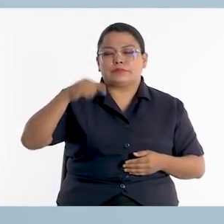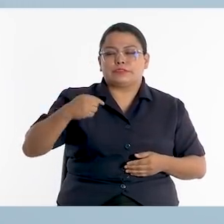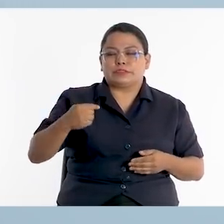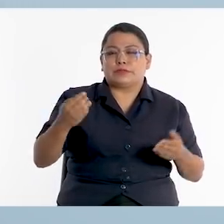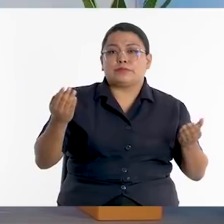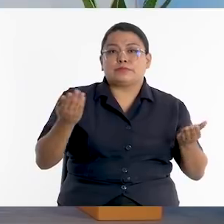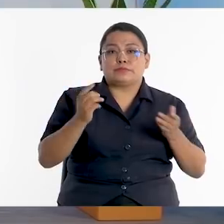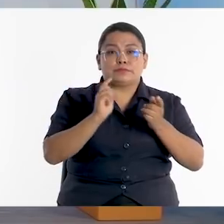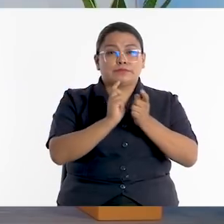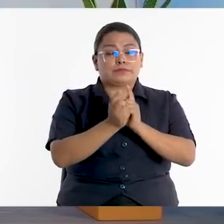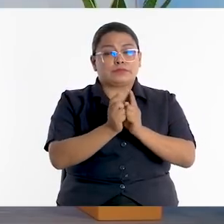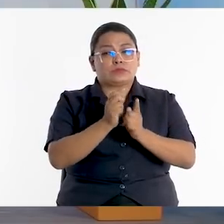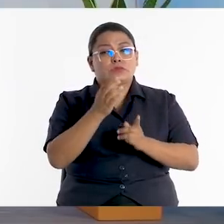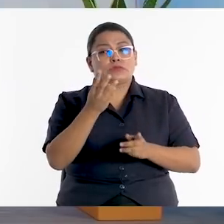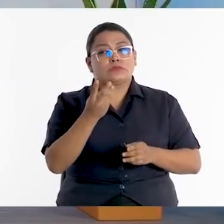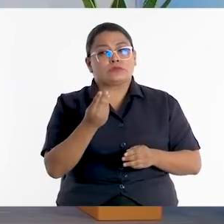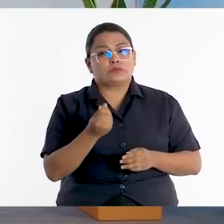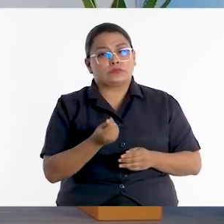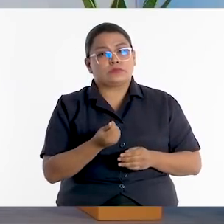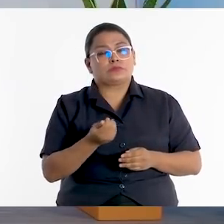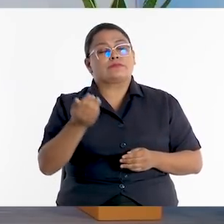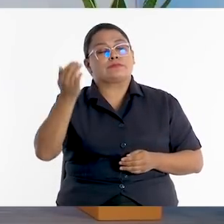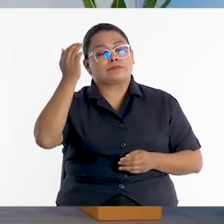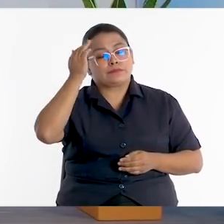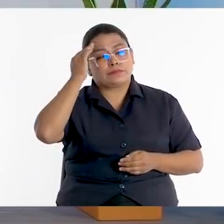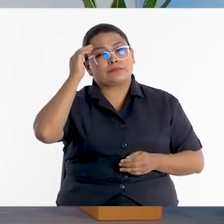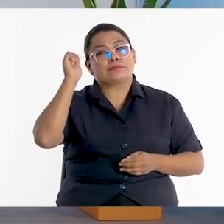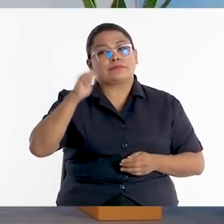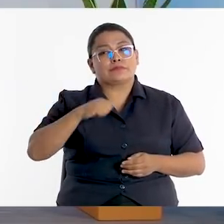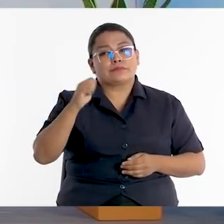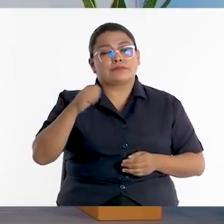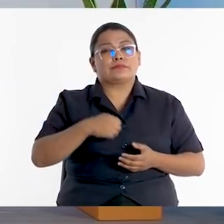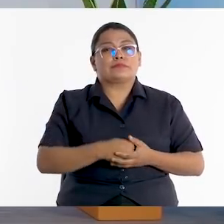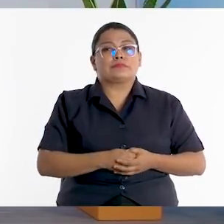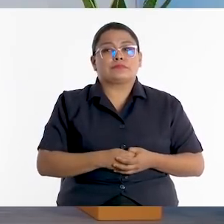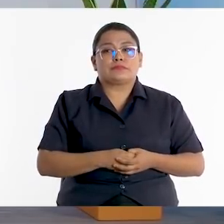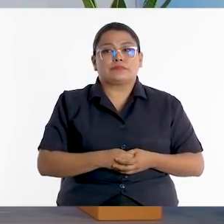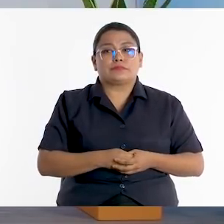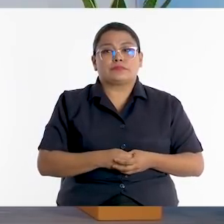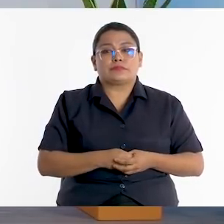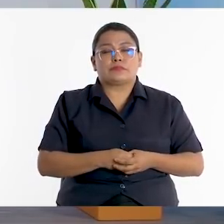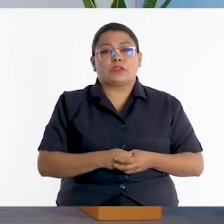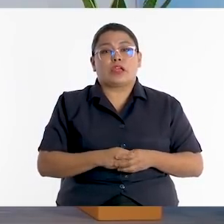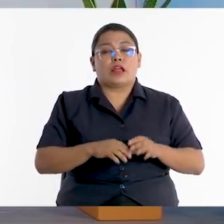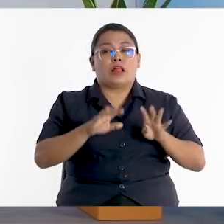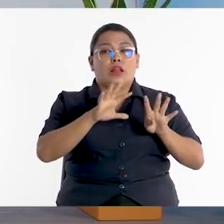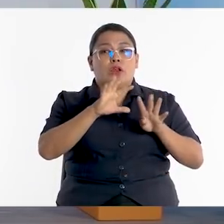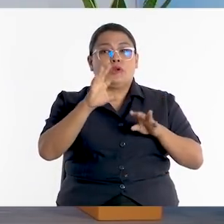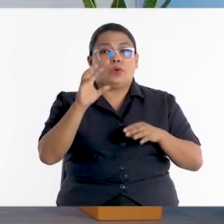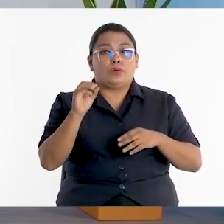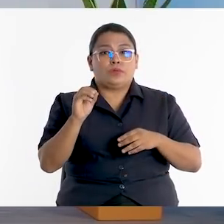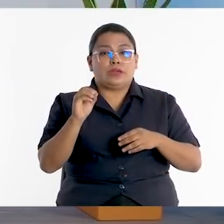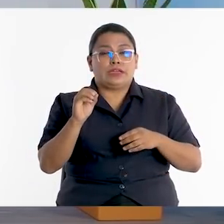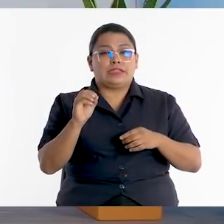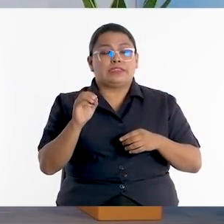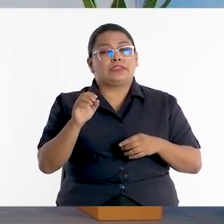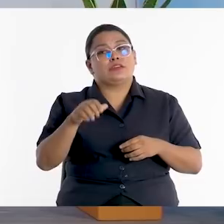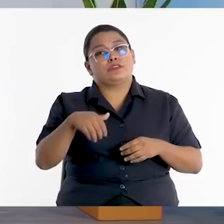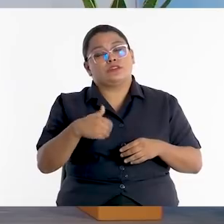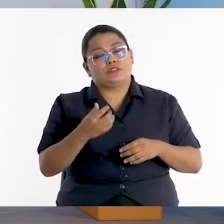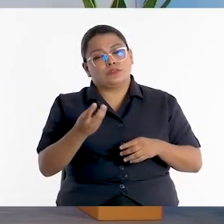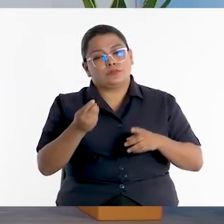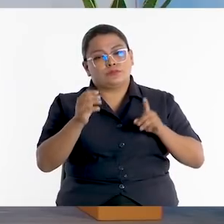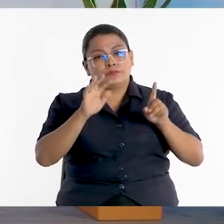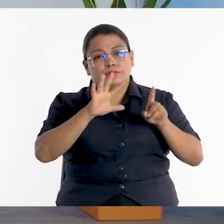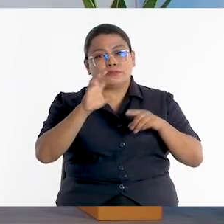tenemos que relacionar las cantidades que sí conocemos. En este caso en particular es el 90 y el 60.